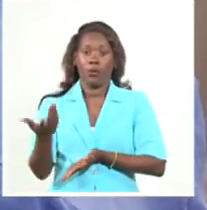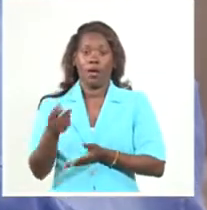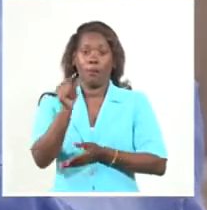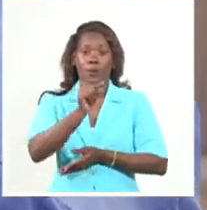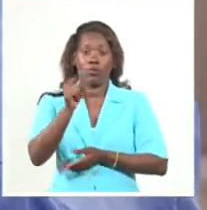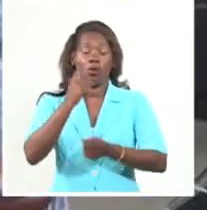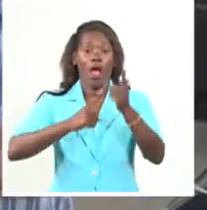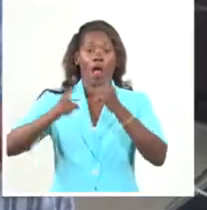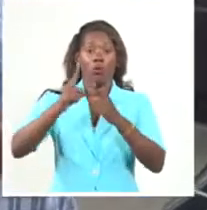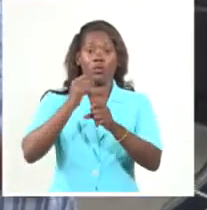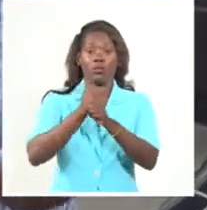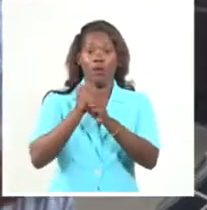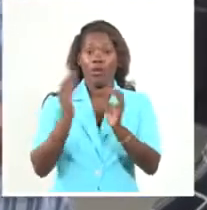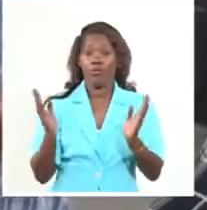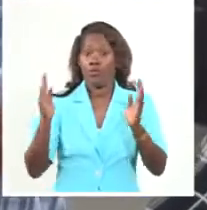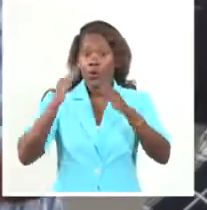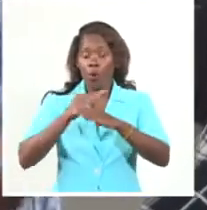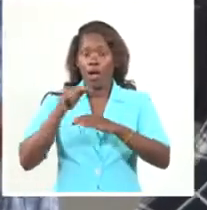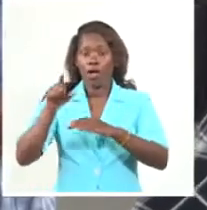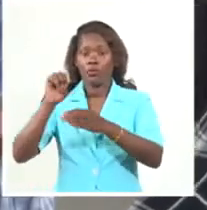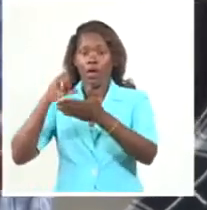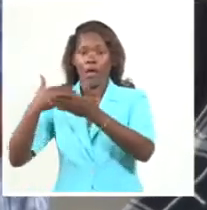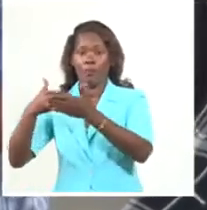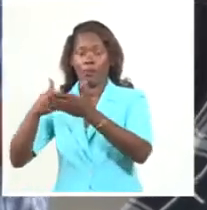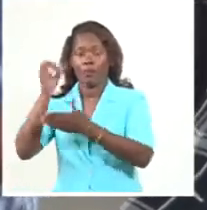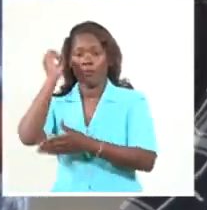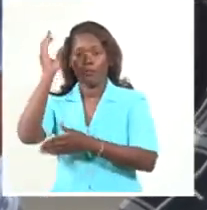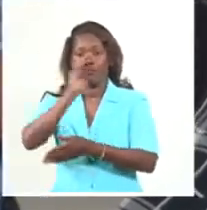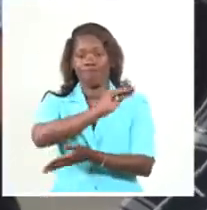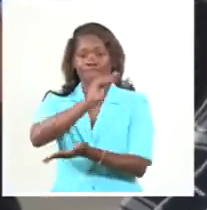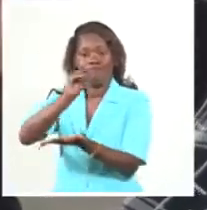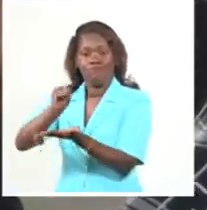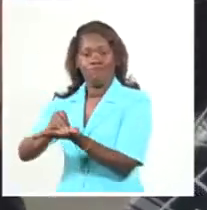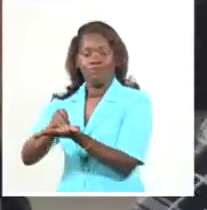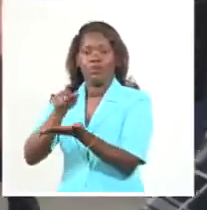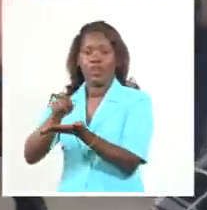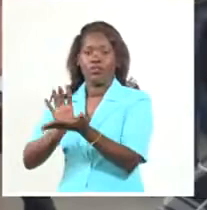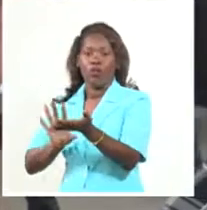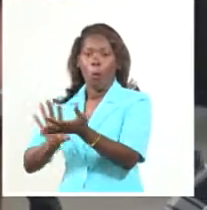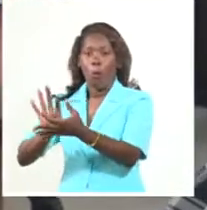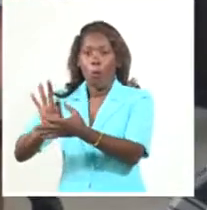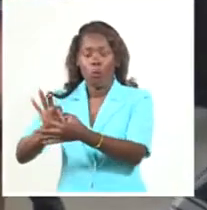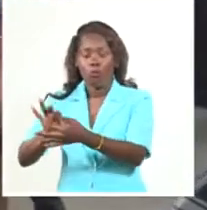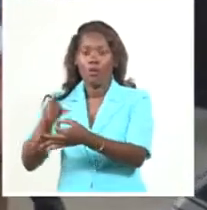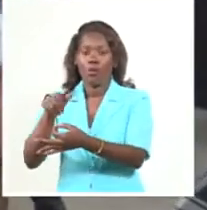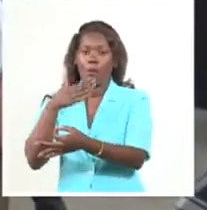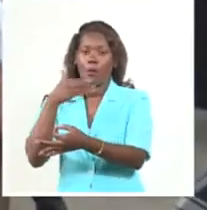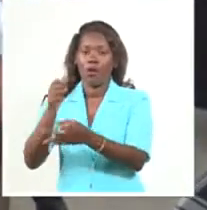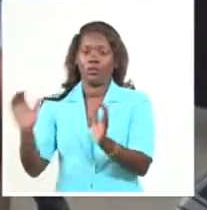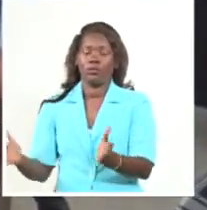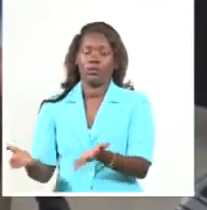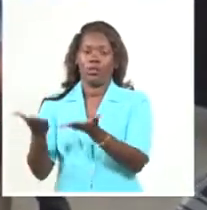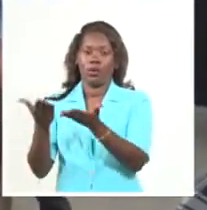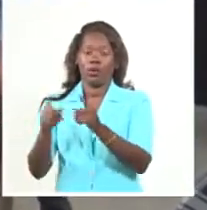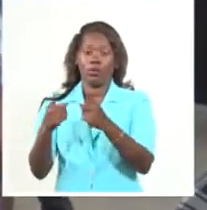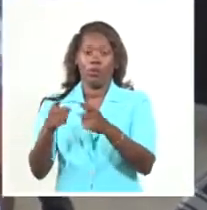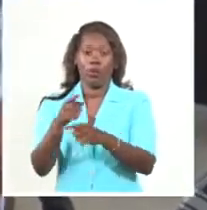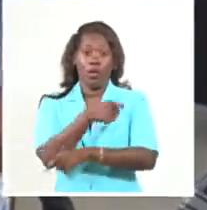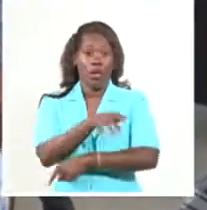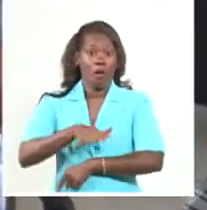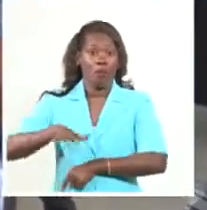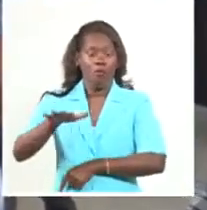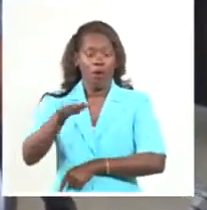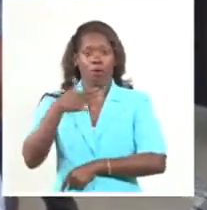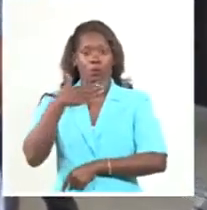estudio. Entonces todo eso lo que hace, lo que va haciendo a la sociedad más integral en comportamiento, en calidad